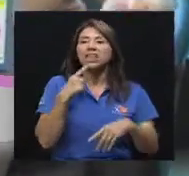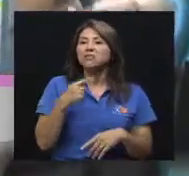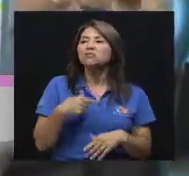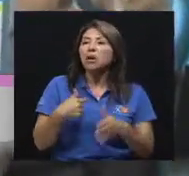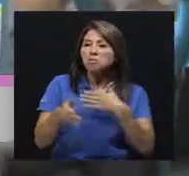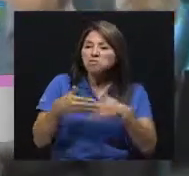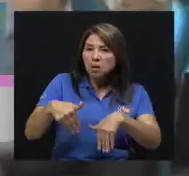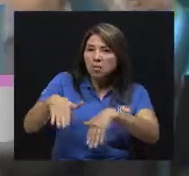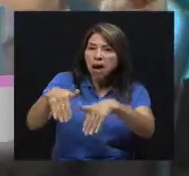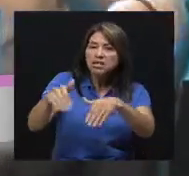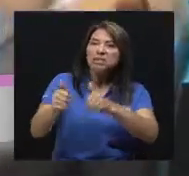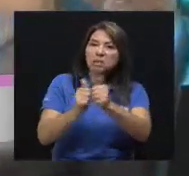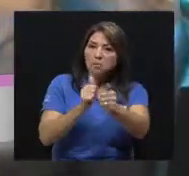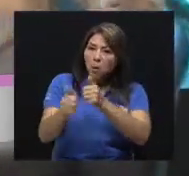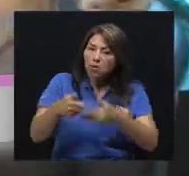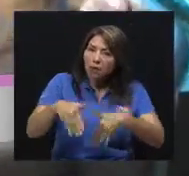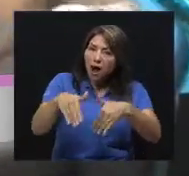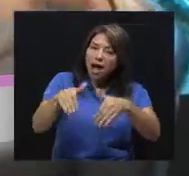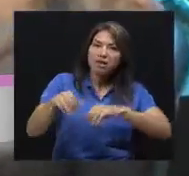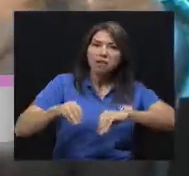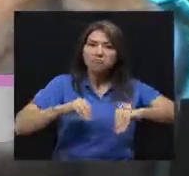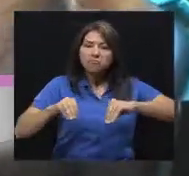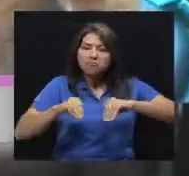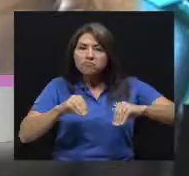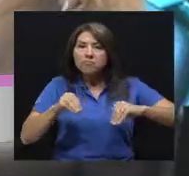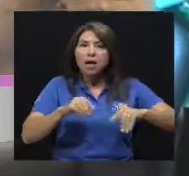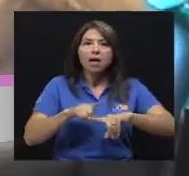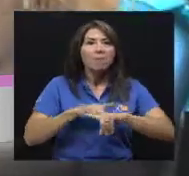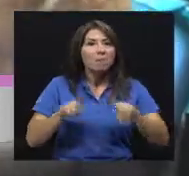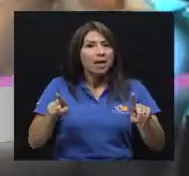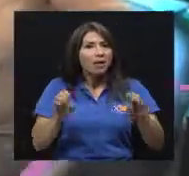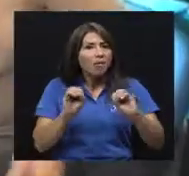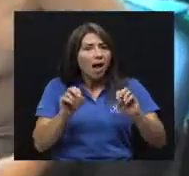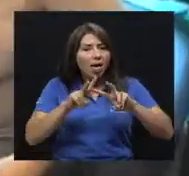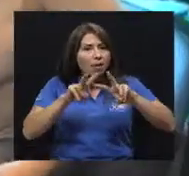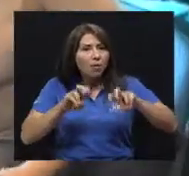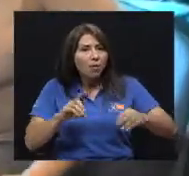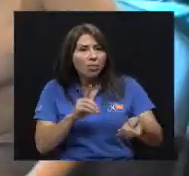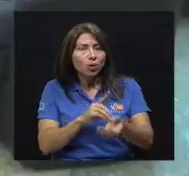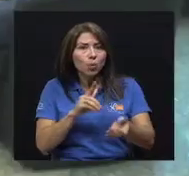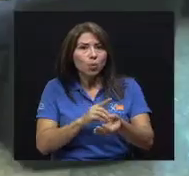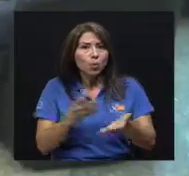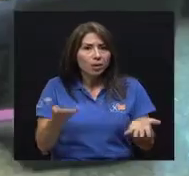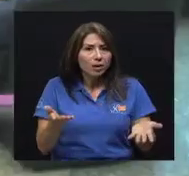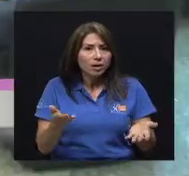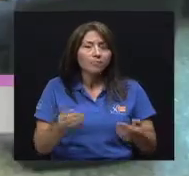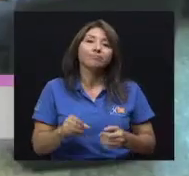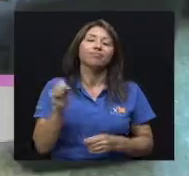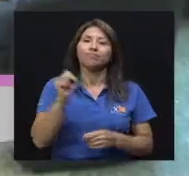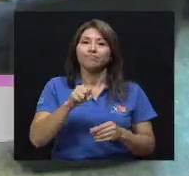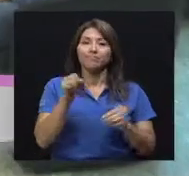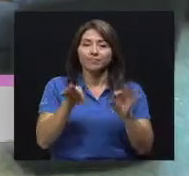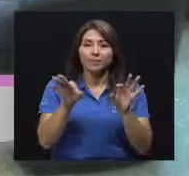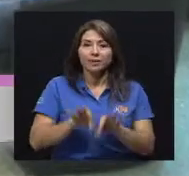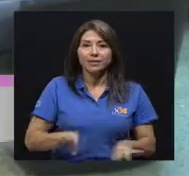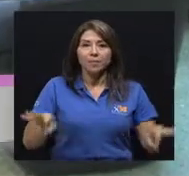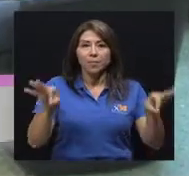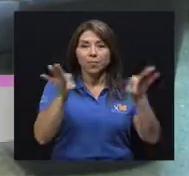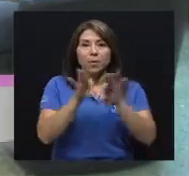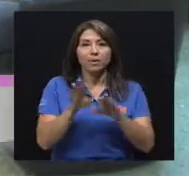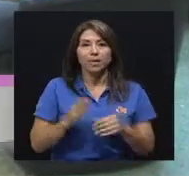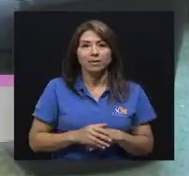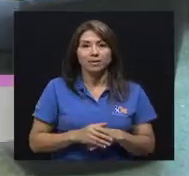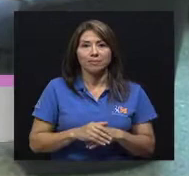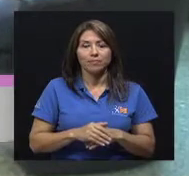bueno, vaya, haga cualquier deporte, vaya, practique, pero sin hacerse nada, ¿verdad, doctor? Sí, eso es importante. En